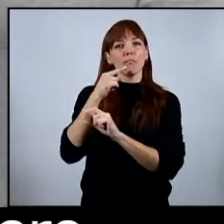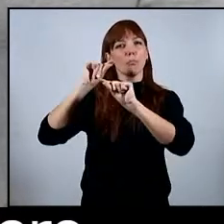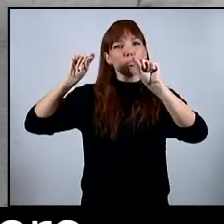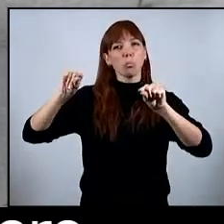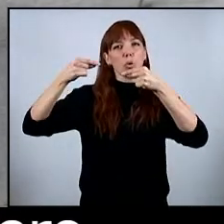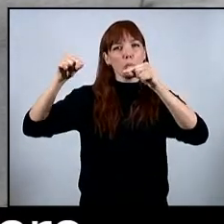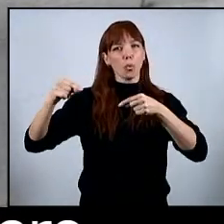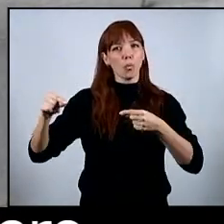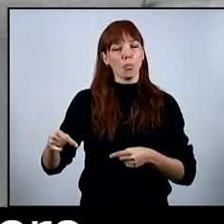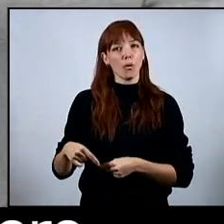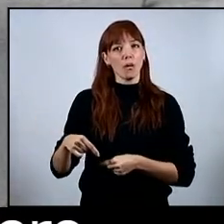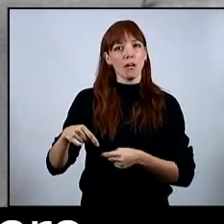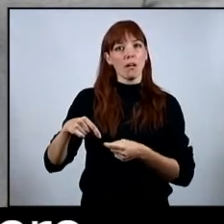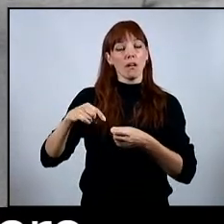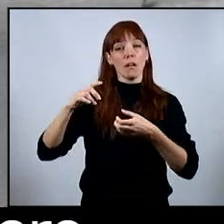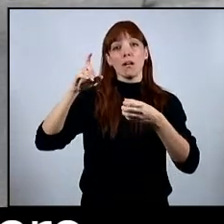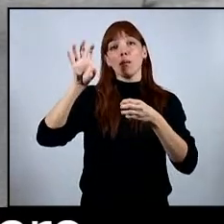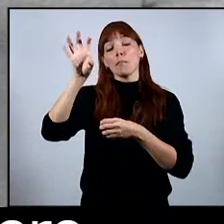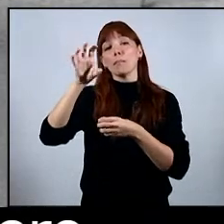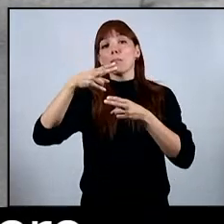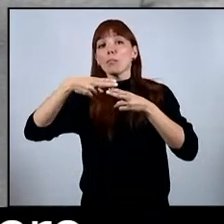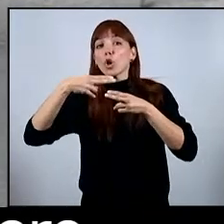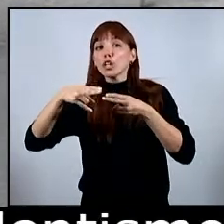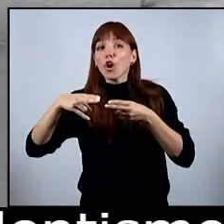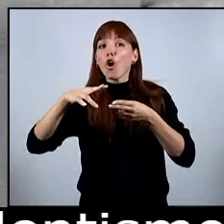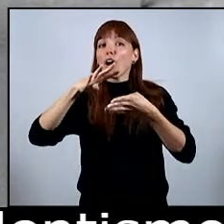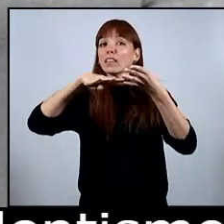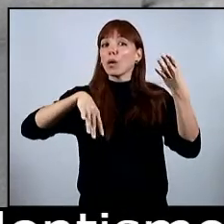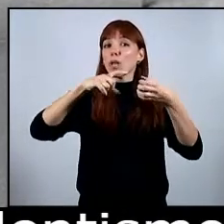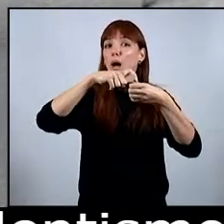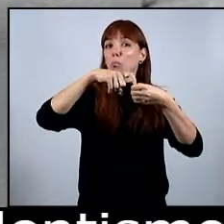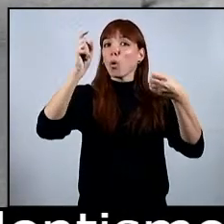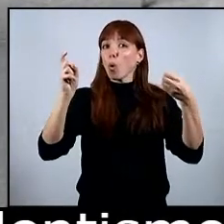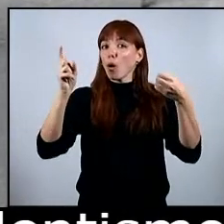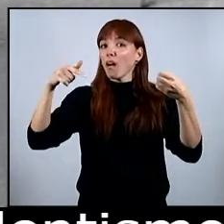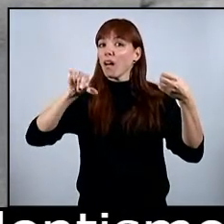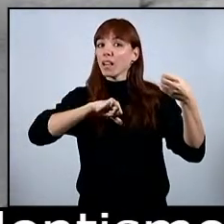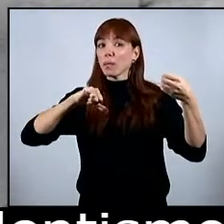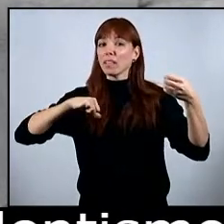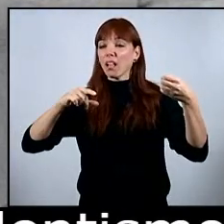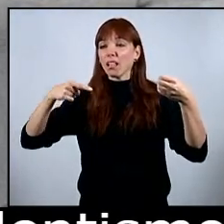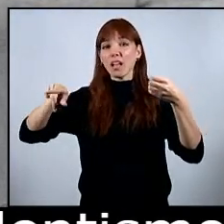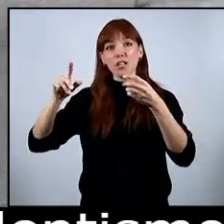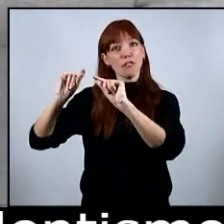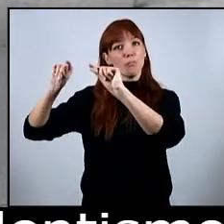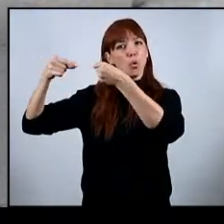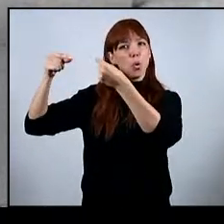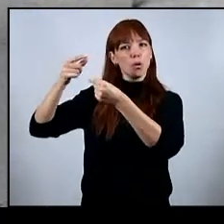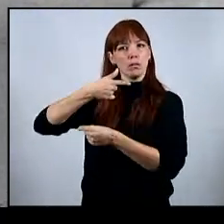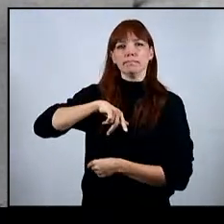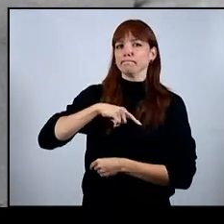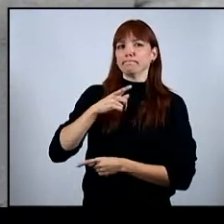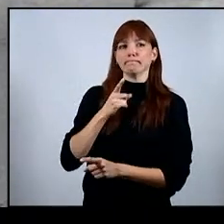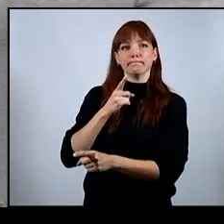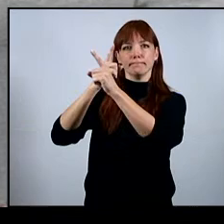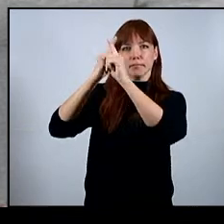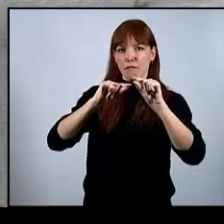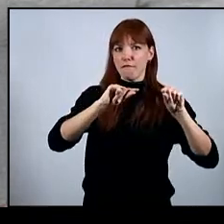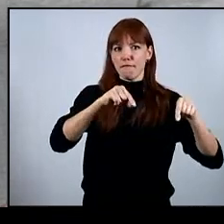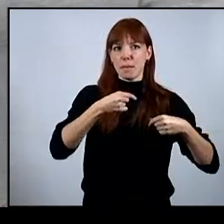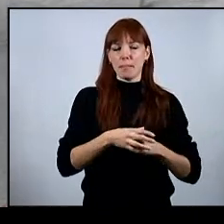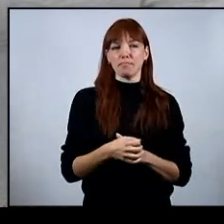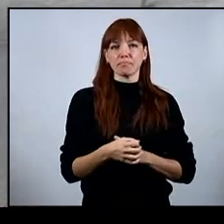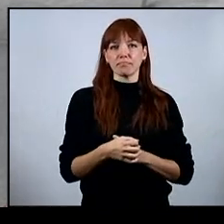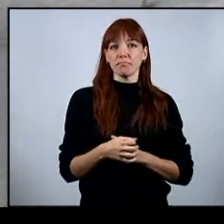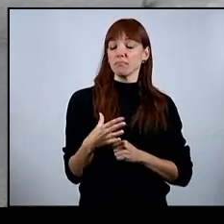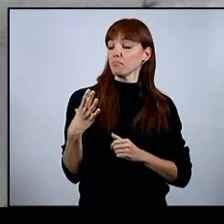del independentismo catalán. Estamos viviendo días oscuros, días en los que vemos